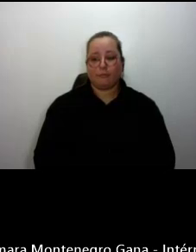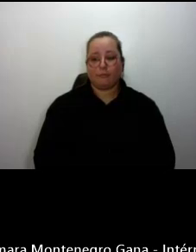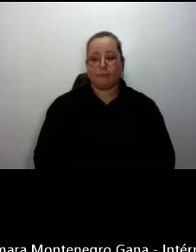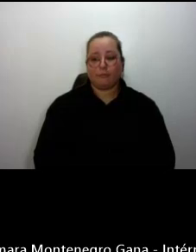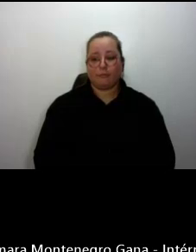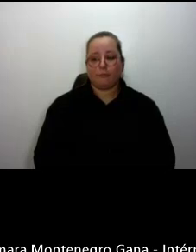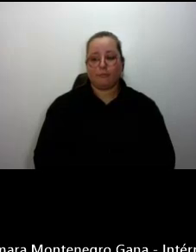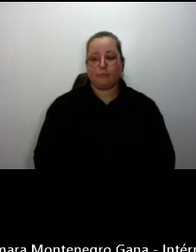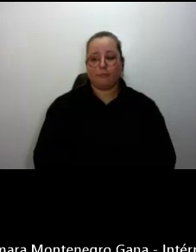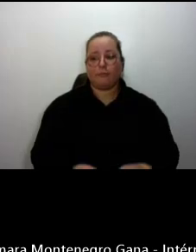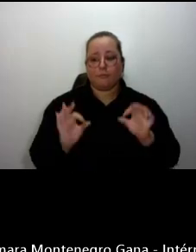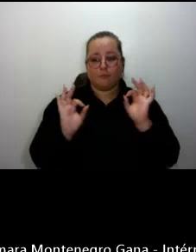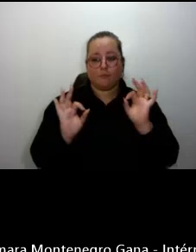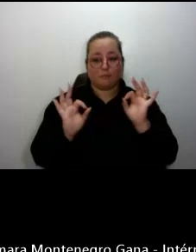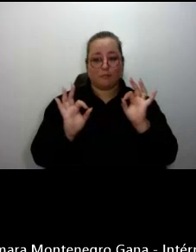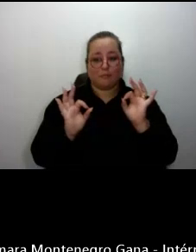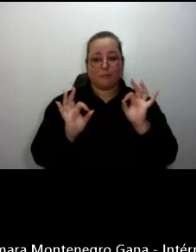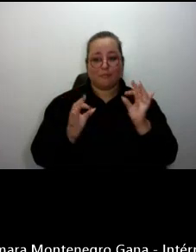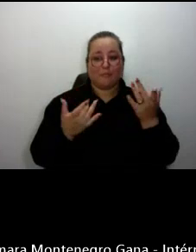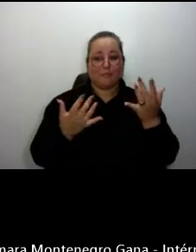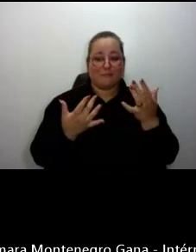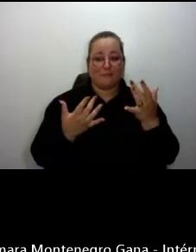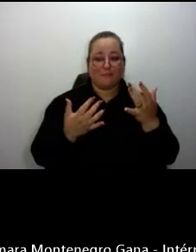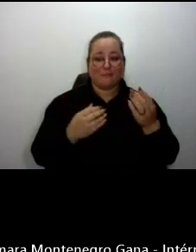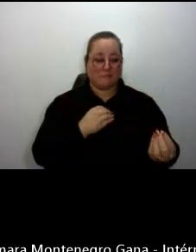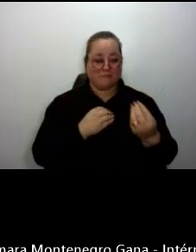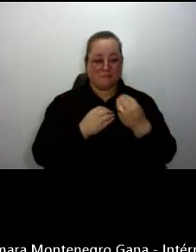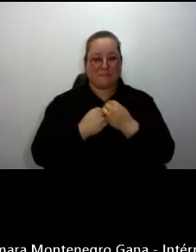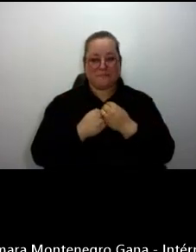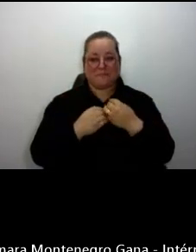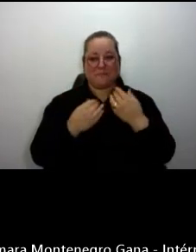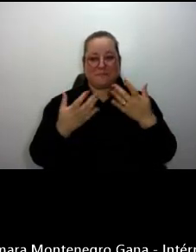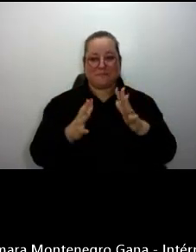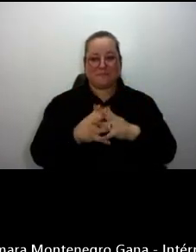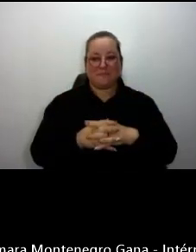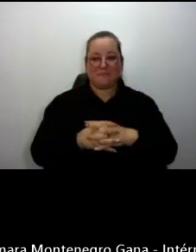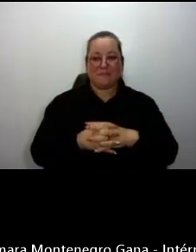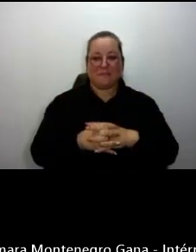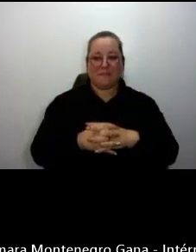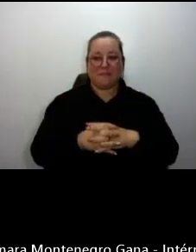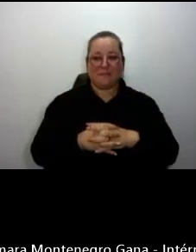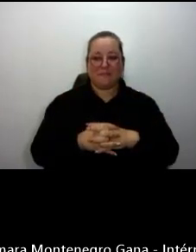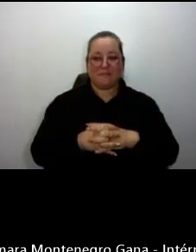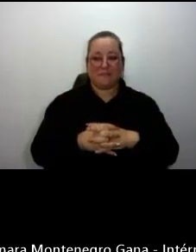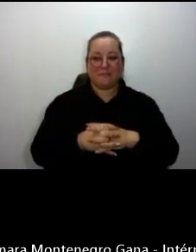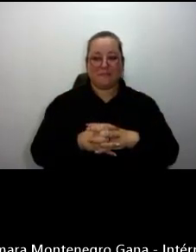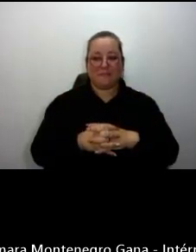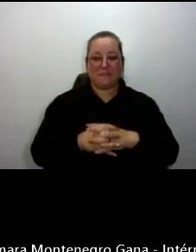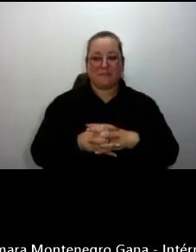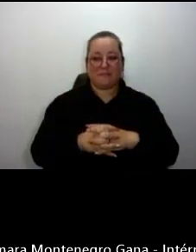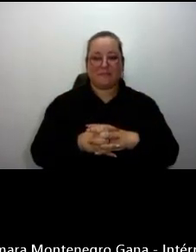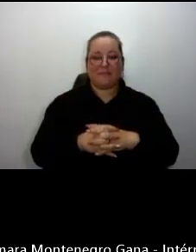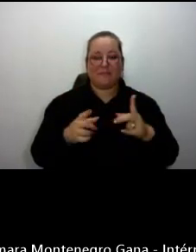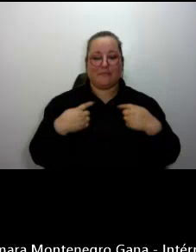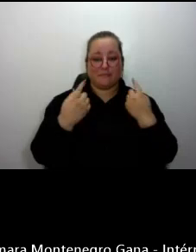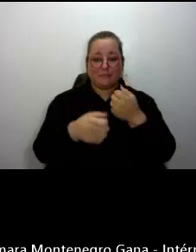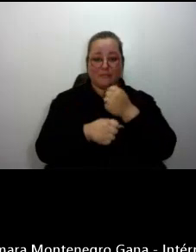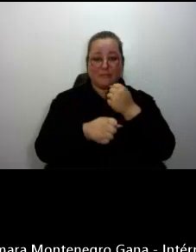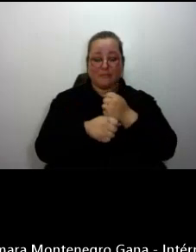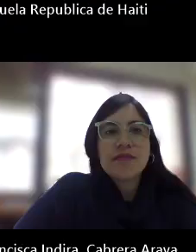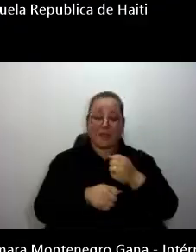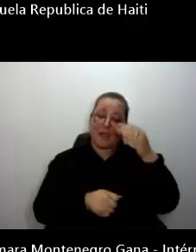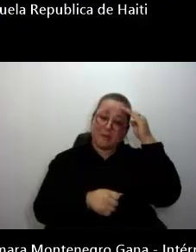Ahí sí creo que estoy mejor ya. Estaba esperando que la chiquilla me diera. No, mentira, no había dado. Ya, nosotros trabajamos en experiencia de